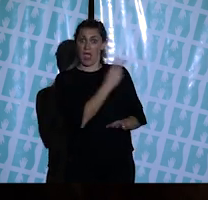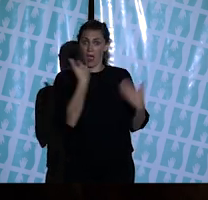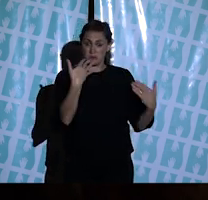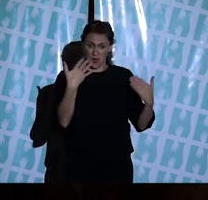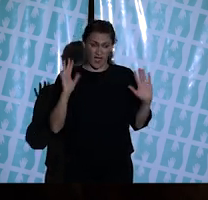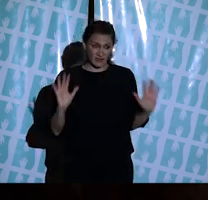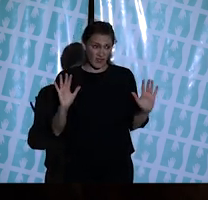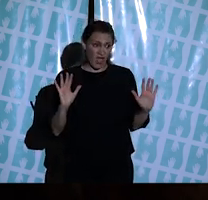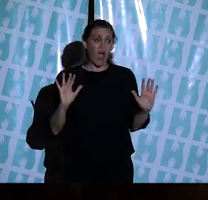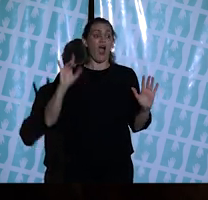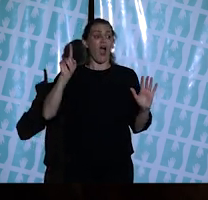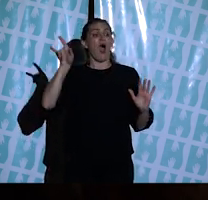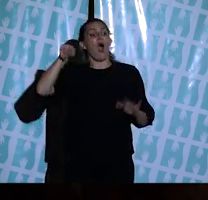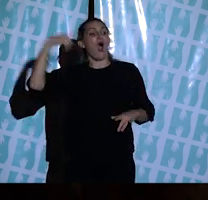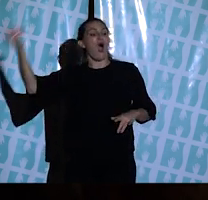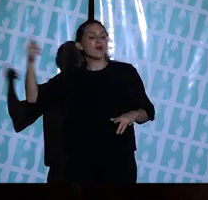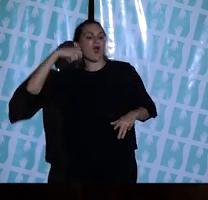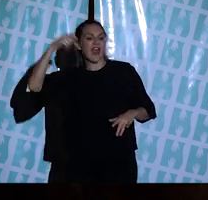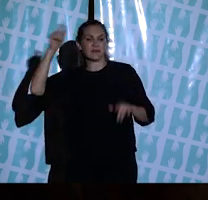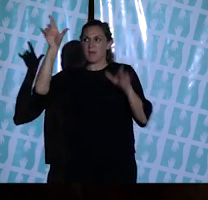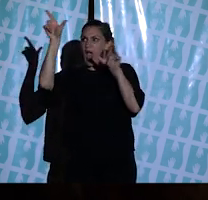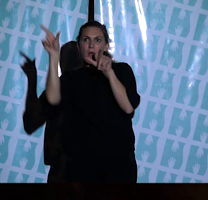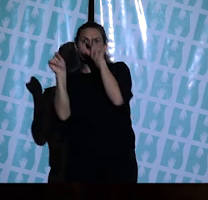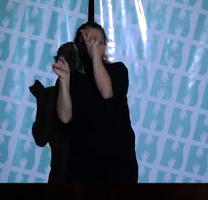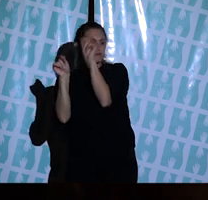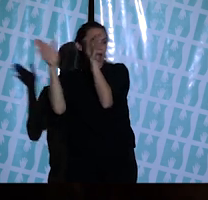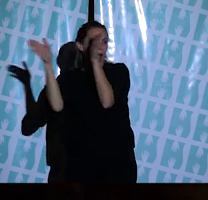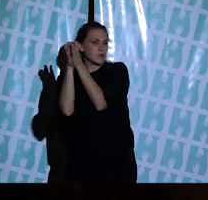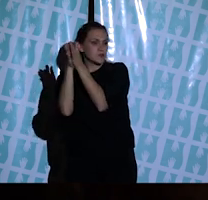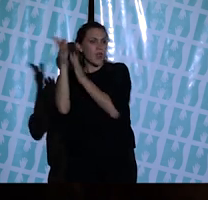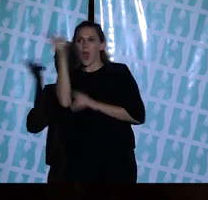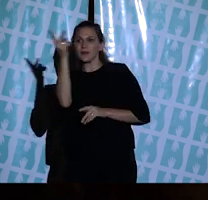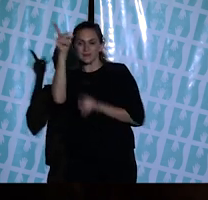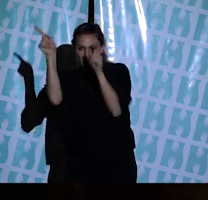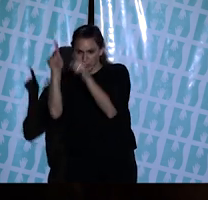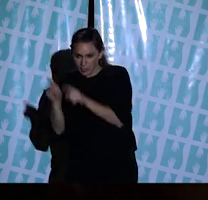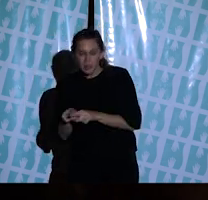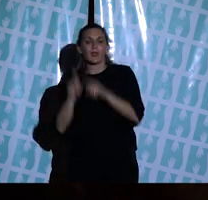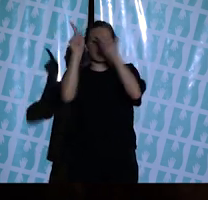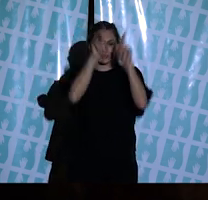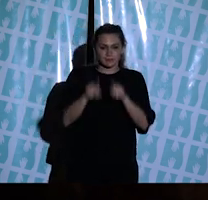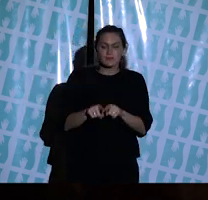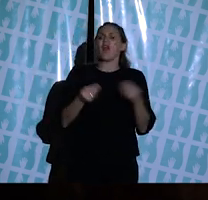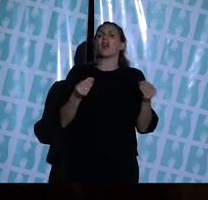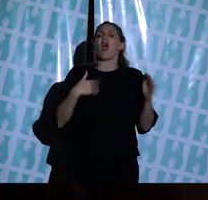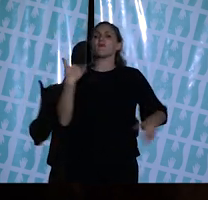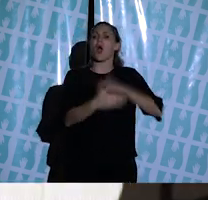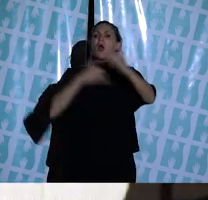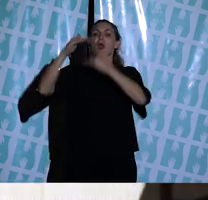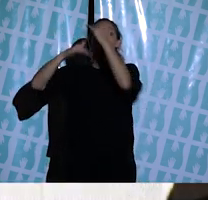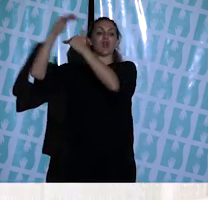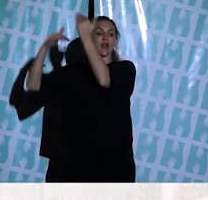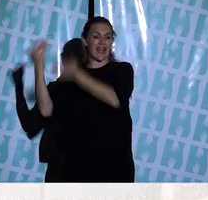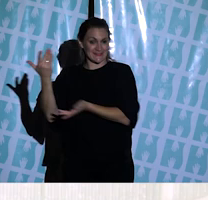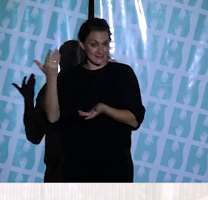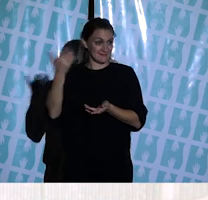de ramas comunes con otros homínidos, previos, que nos hicieron evolucionar como sapiens